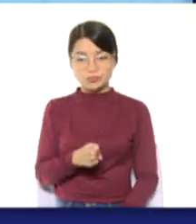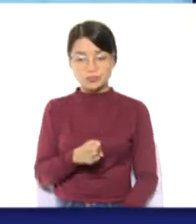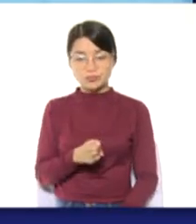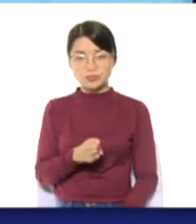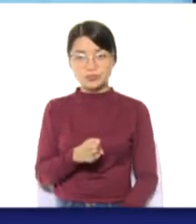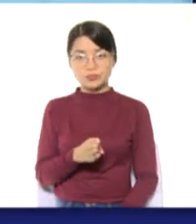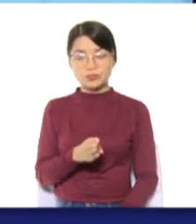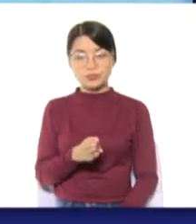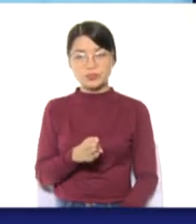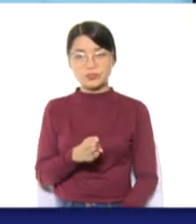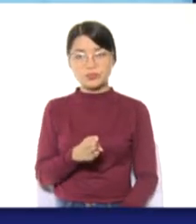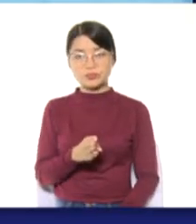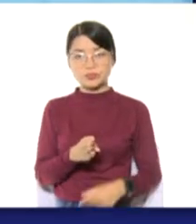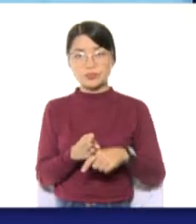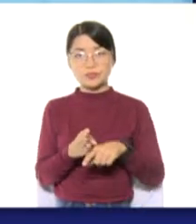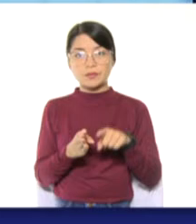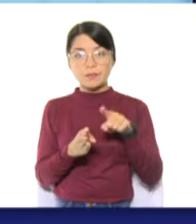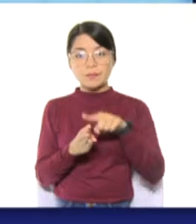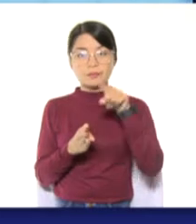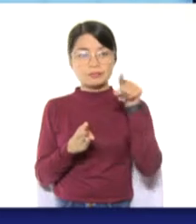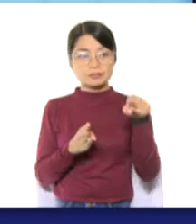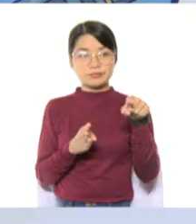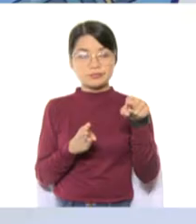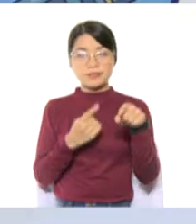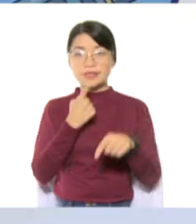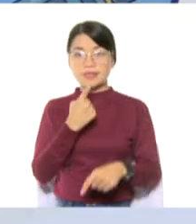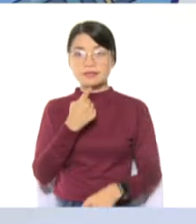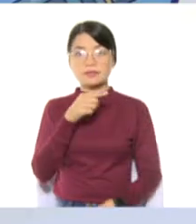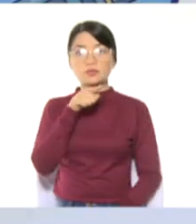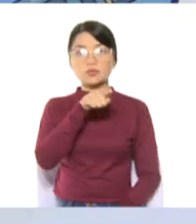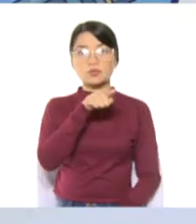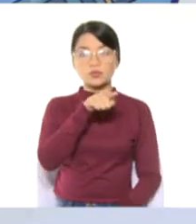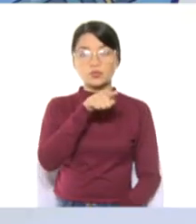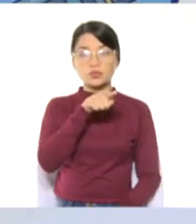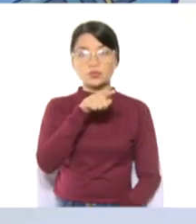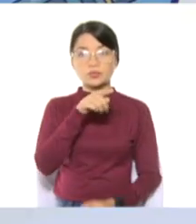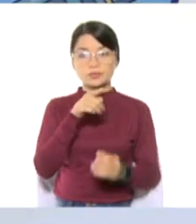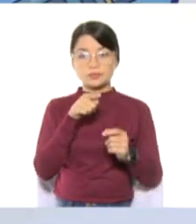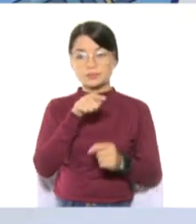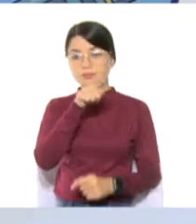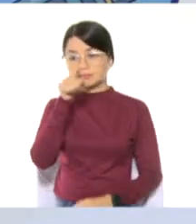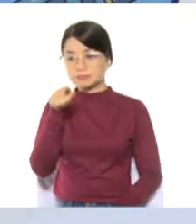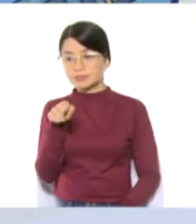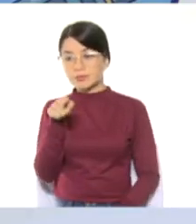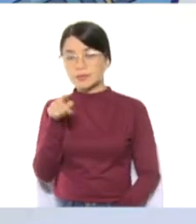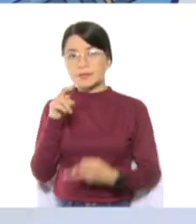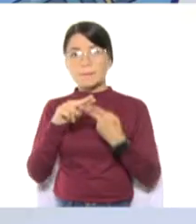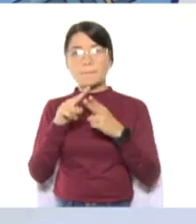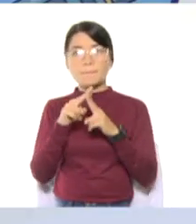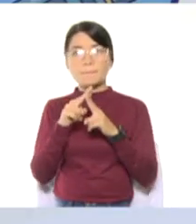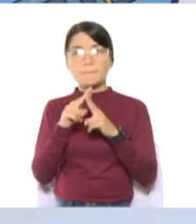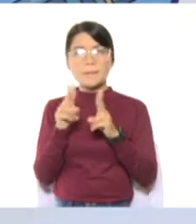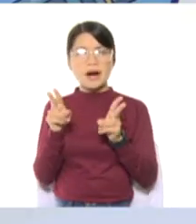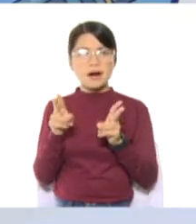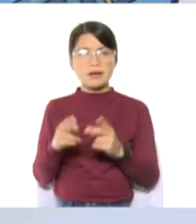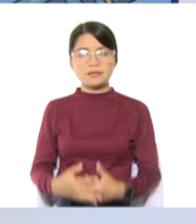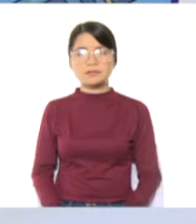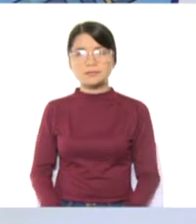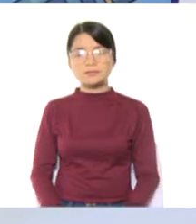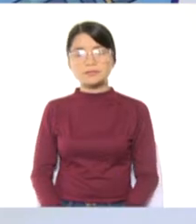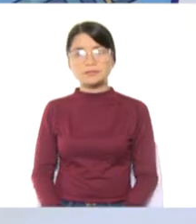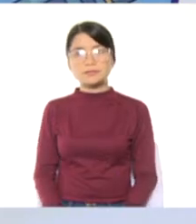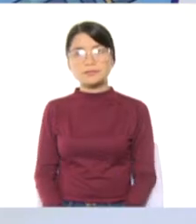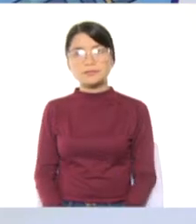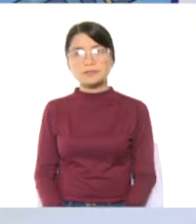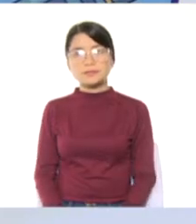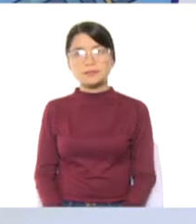parte de la izquierda dice to y la parte de la derecha dice pass, ¿ok? Entonces, vamos a iniciar con la primera mitad, con